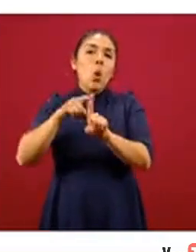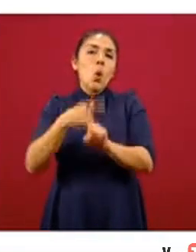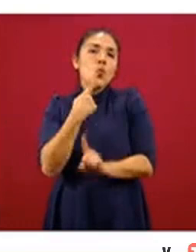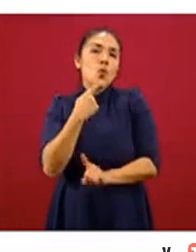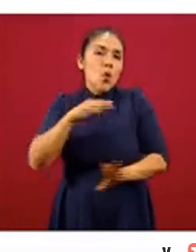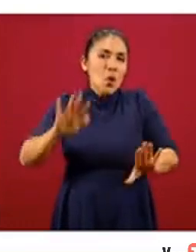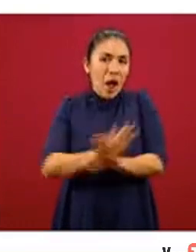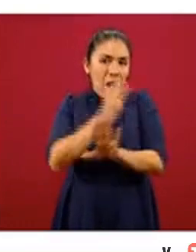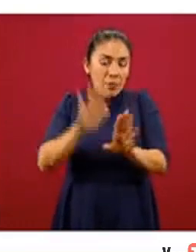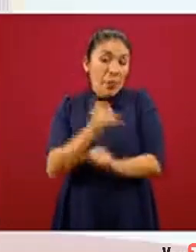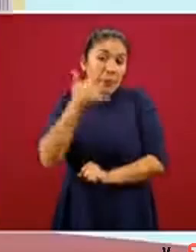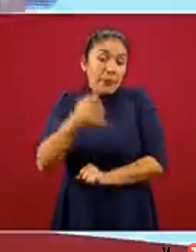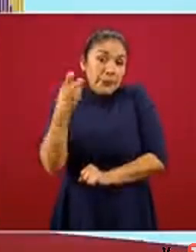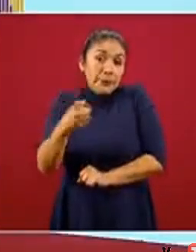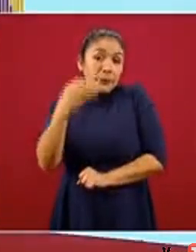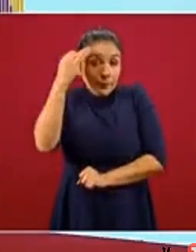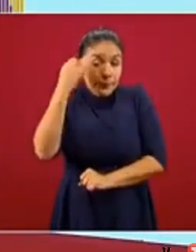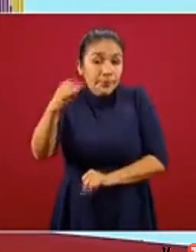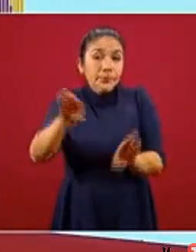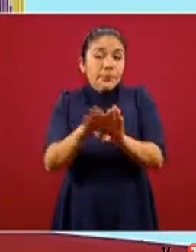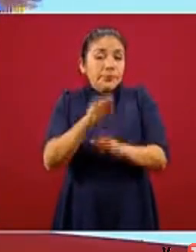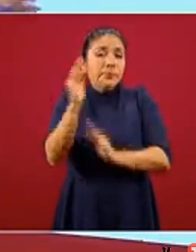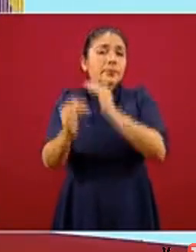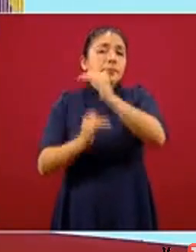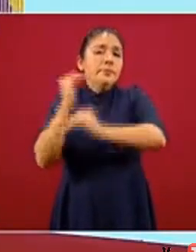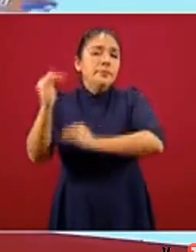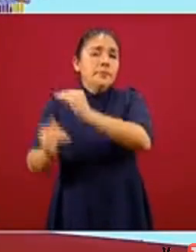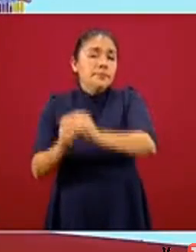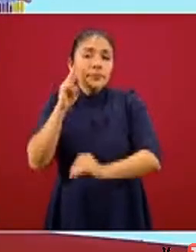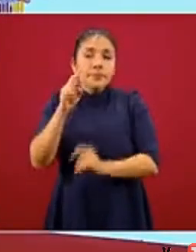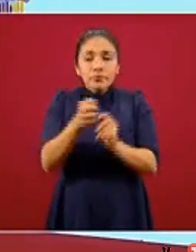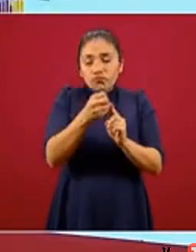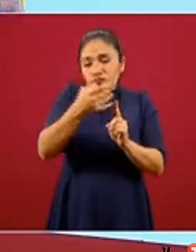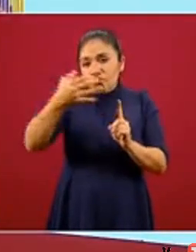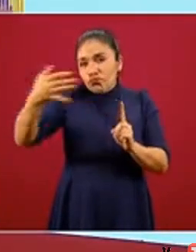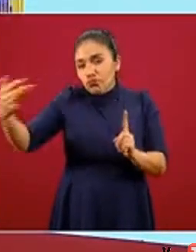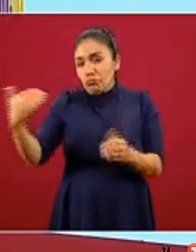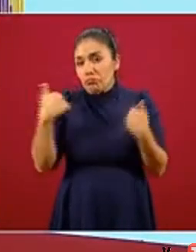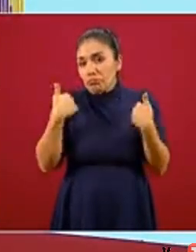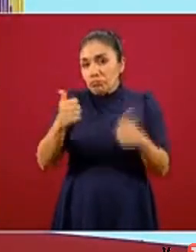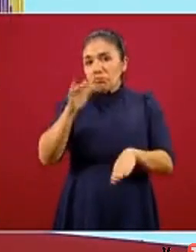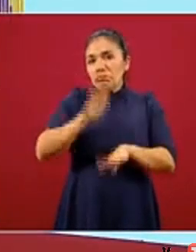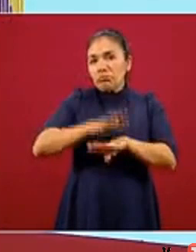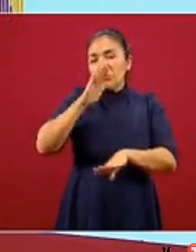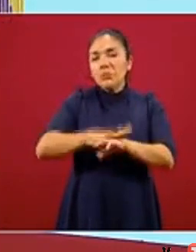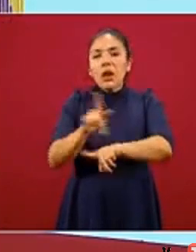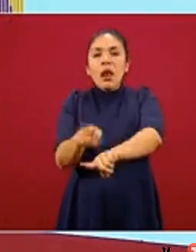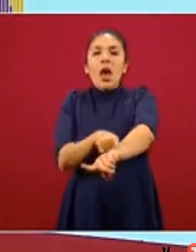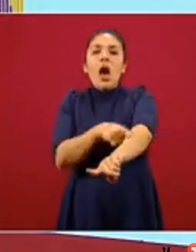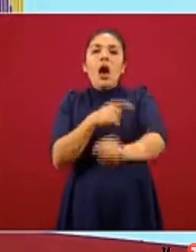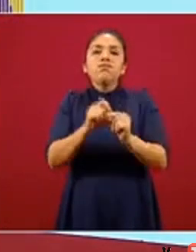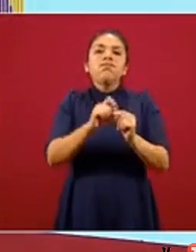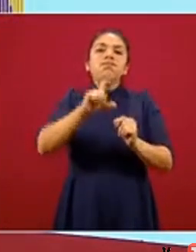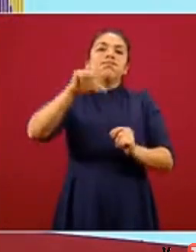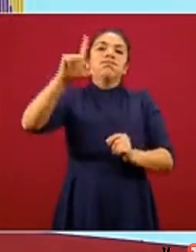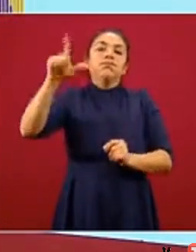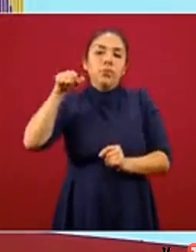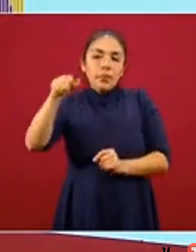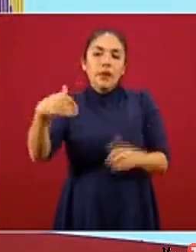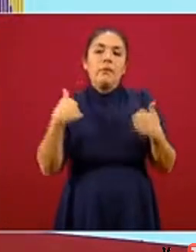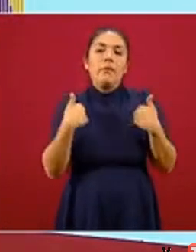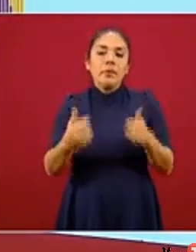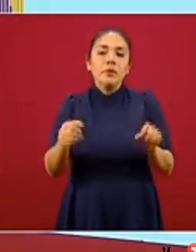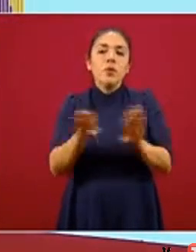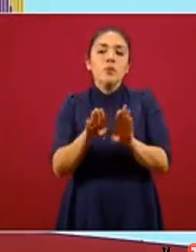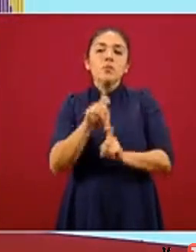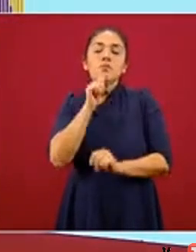sigue representándose conforme avanza esta gráfica, se hace más larga y entonces aquí va apareciendo esta